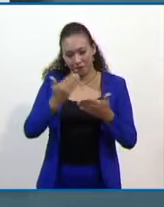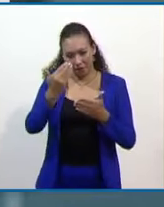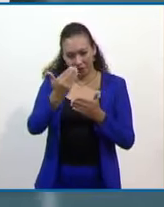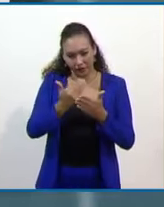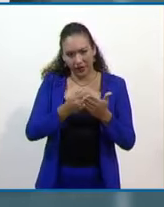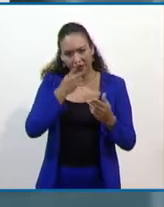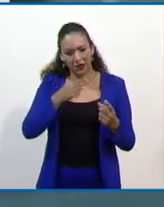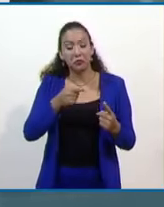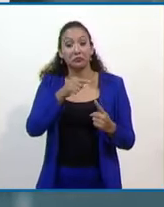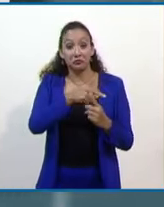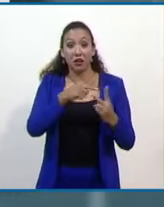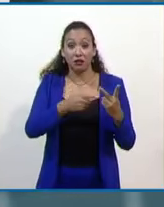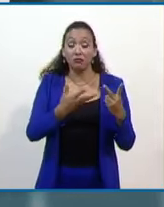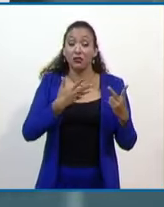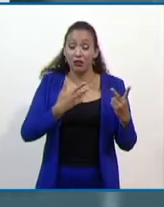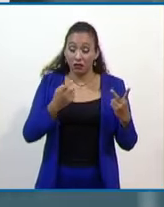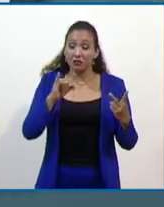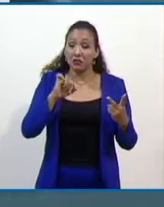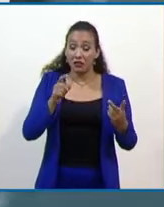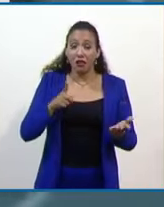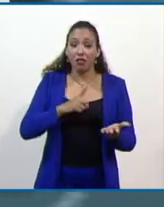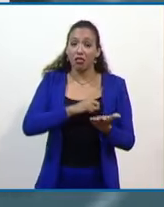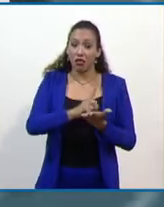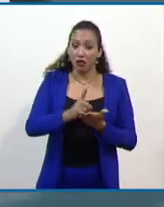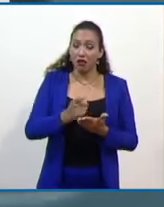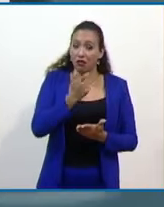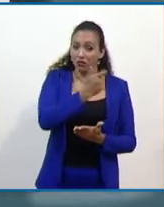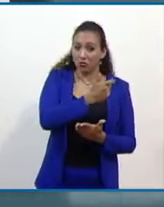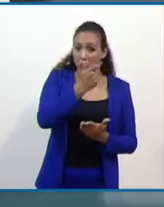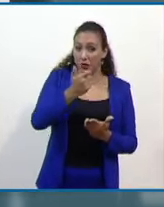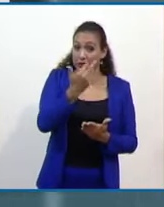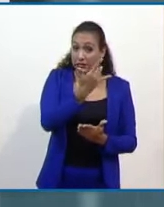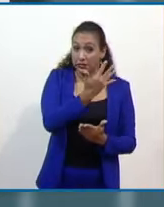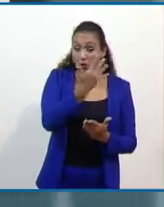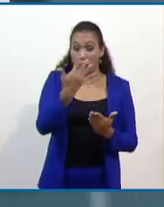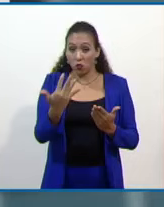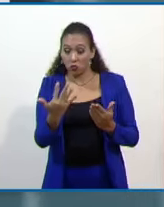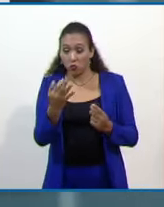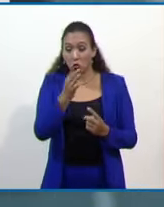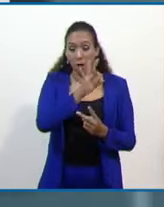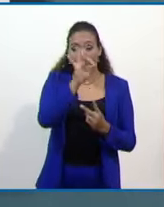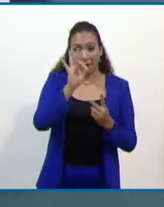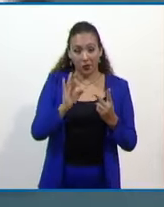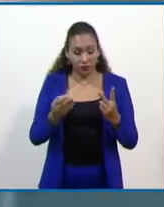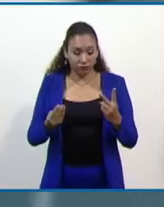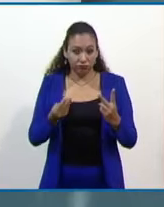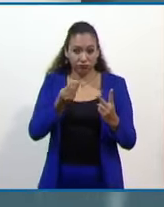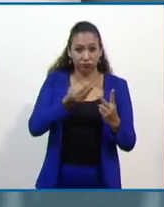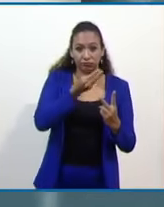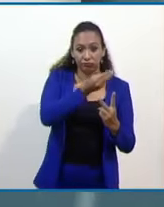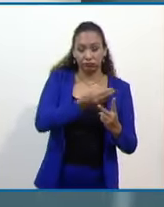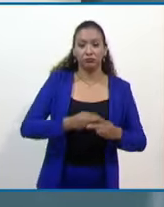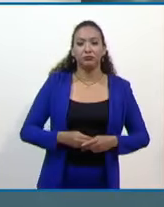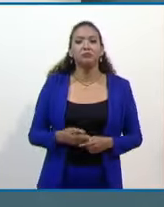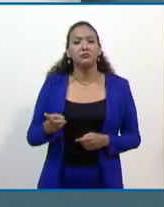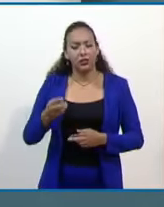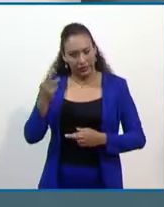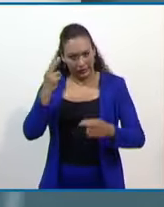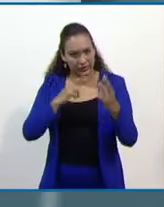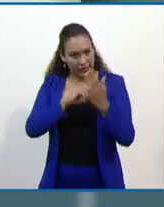ambas cónyuges tenían derecho a recibir el beneficio a partes iguales, resolución que fue confirmada por la segunda